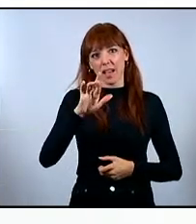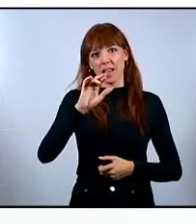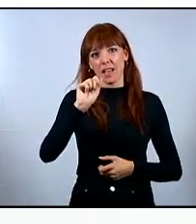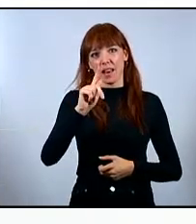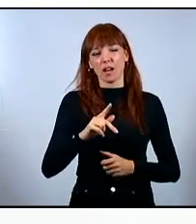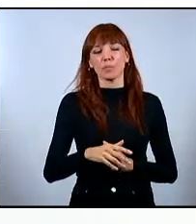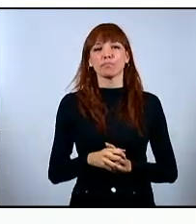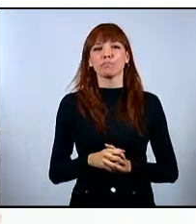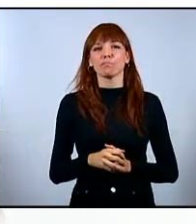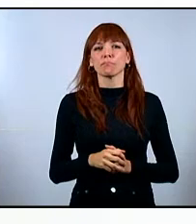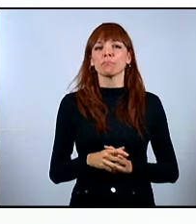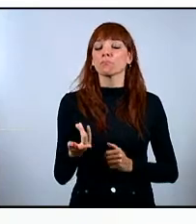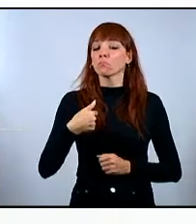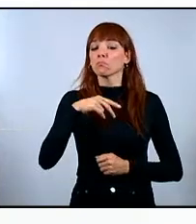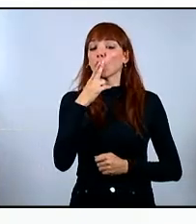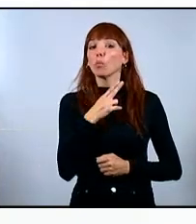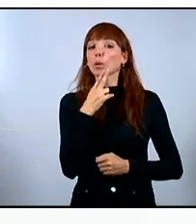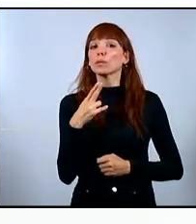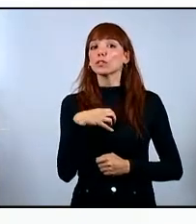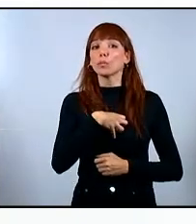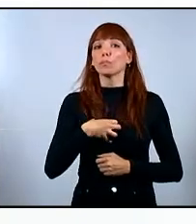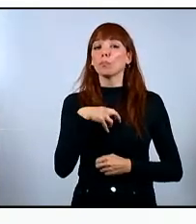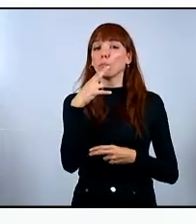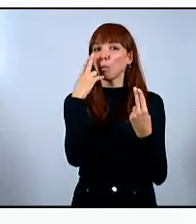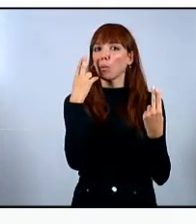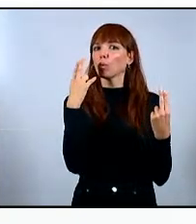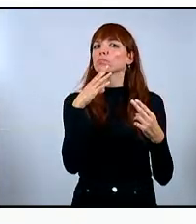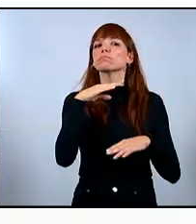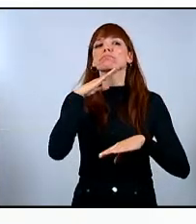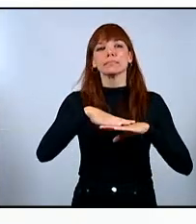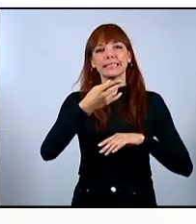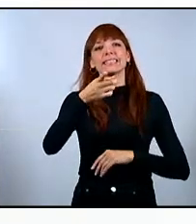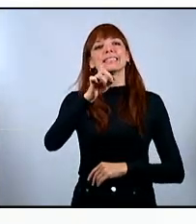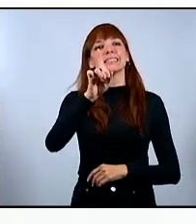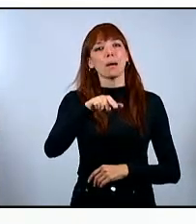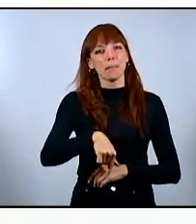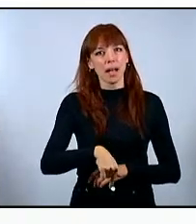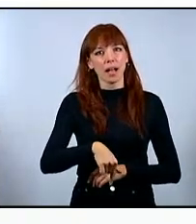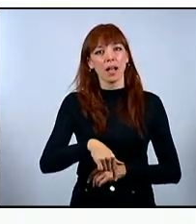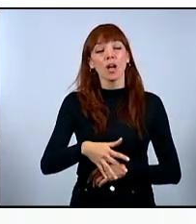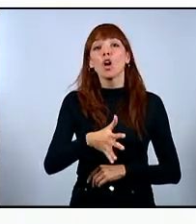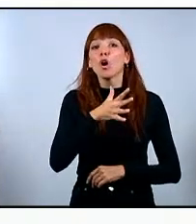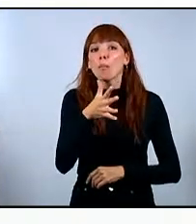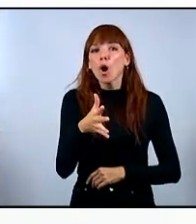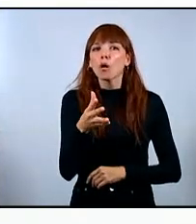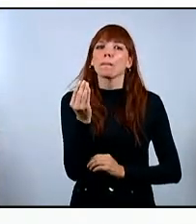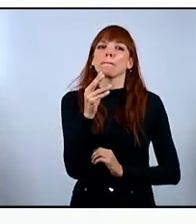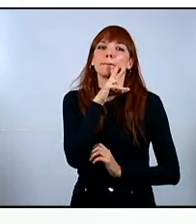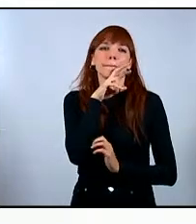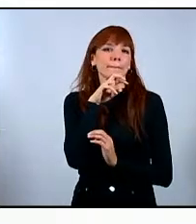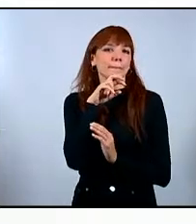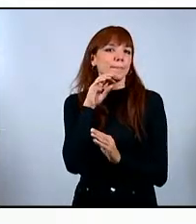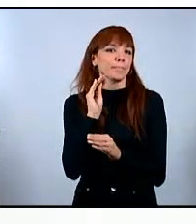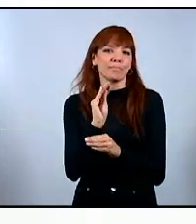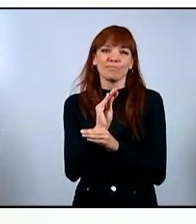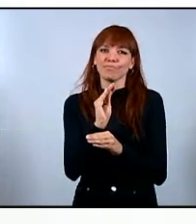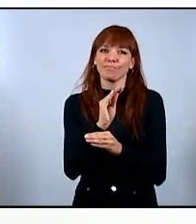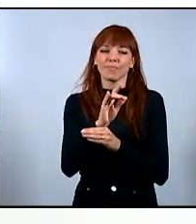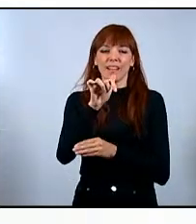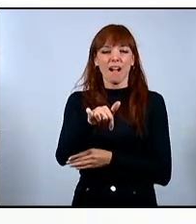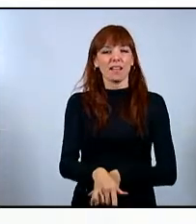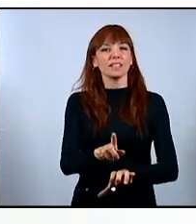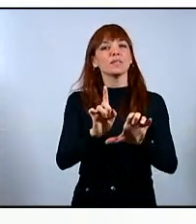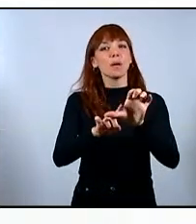nuestro compromiso con los empleados públicos, que son el mayor activo que tiene la Junta de Extremadura y que son los garantes